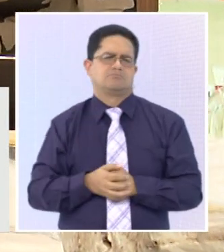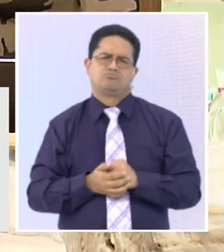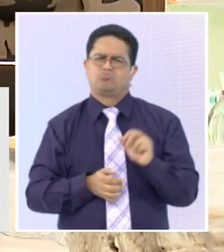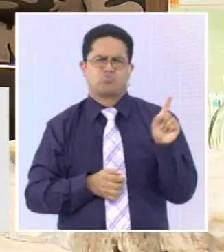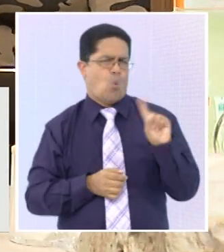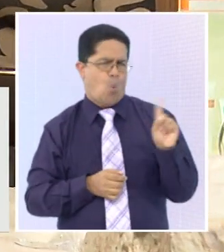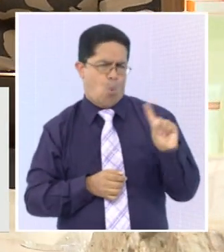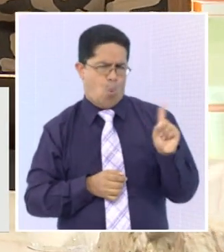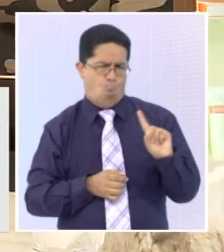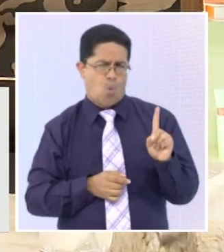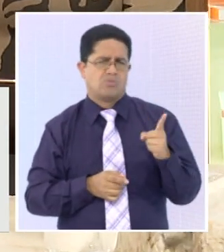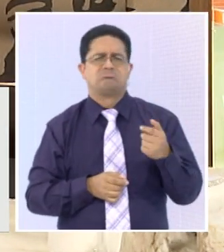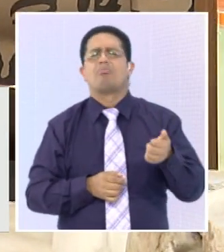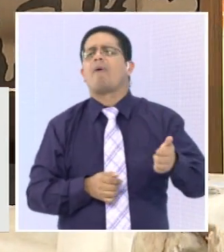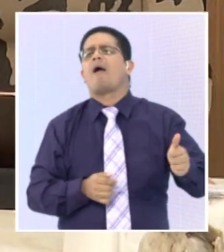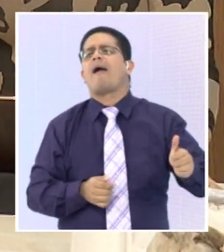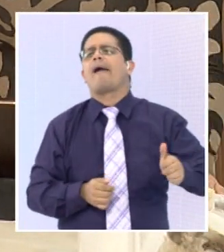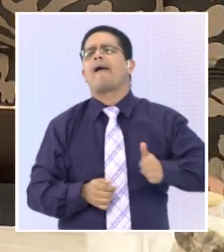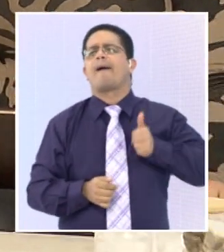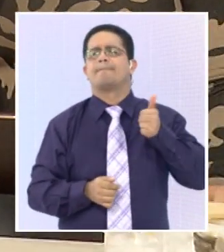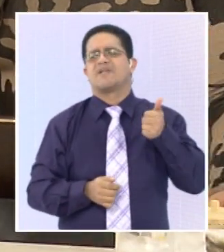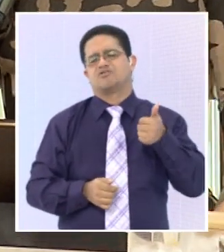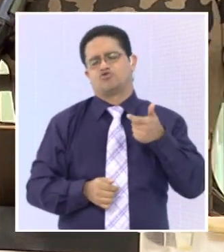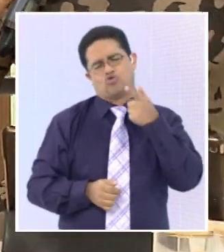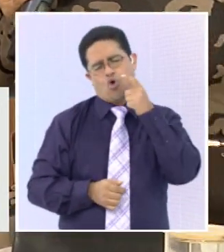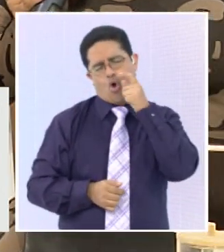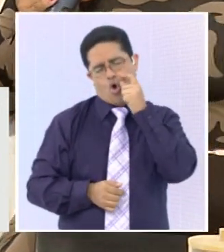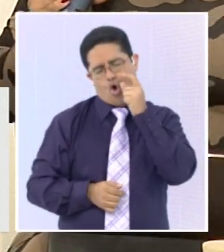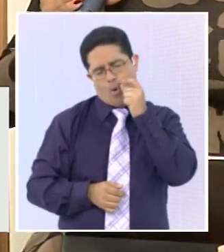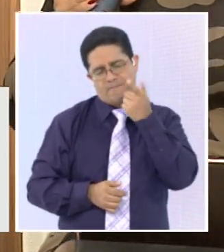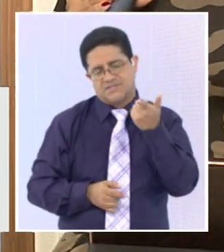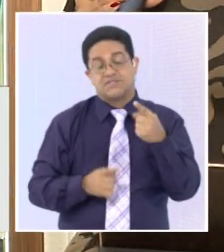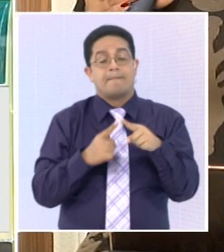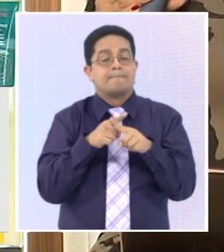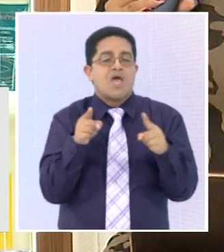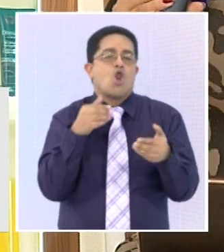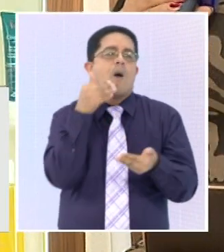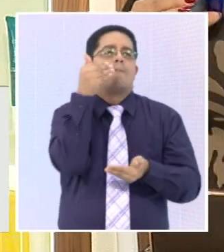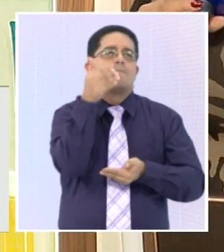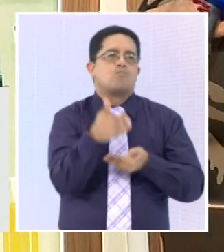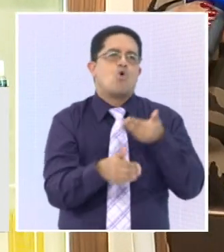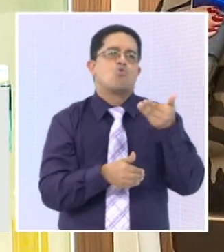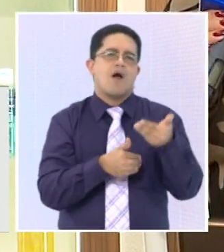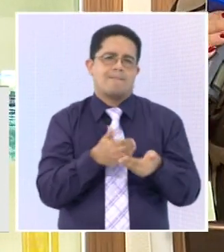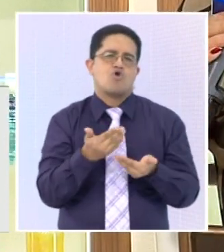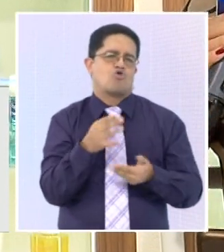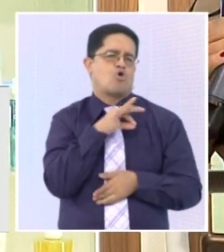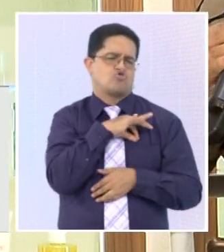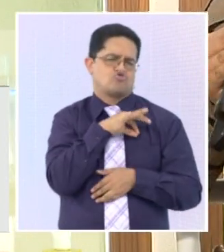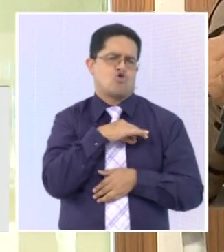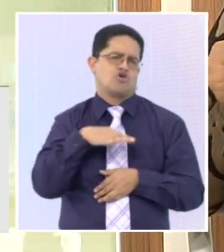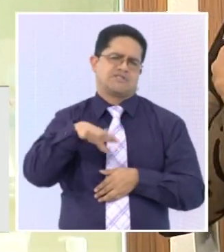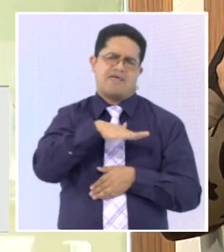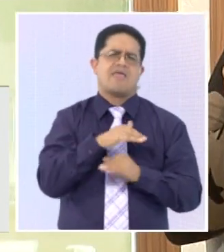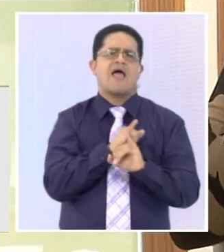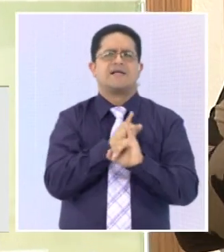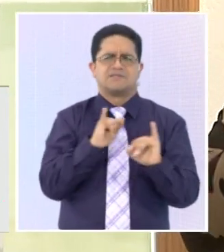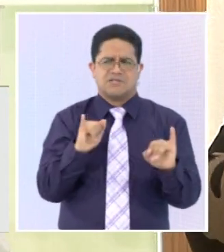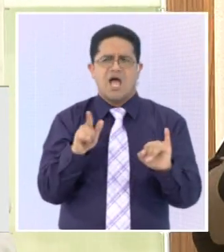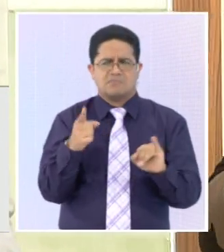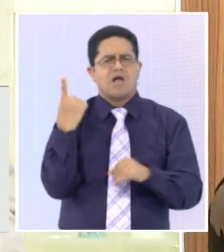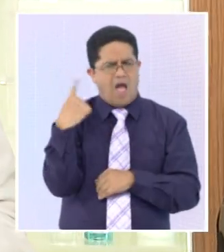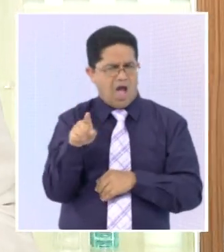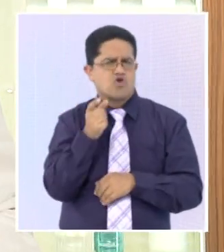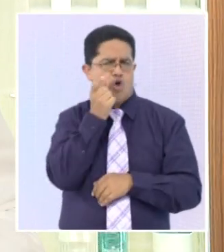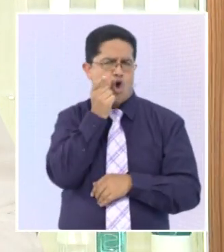más un capricho de mi género, pero eso es poco a poco va haciendo cabida en la sociedad, ya hay cada vez más hombres que se cuidan.